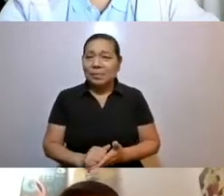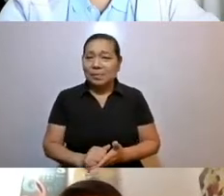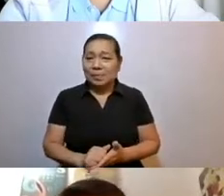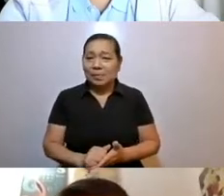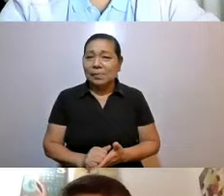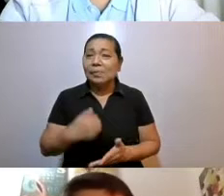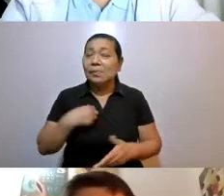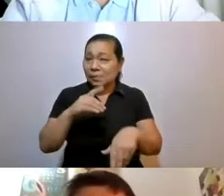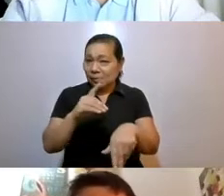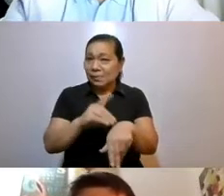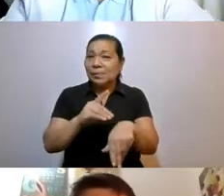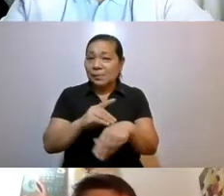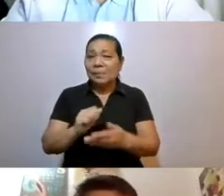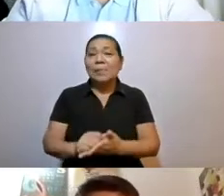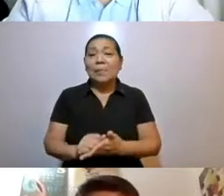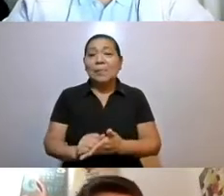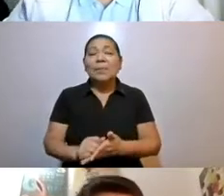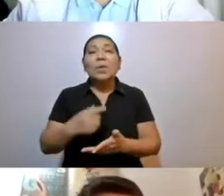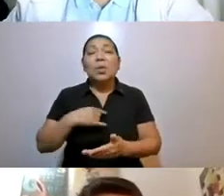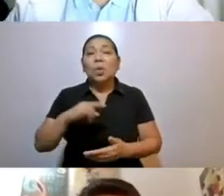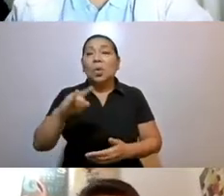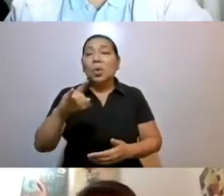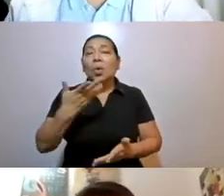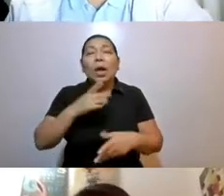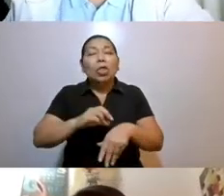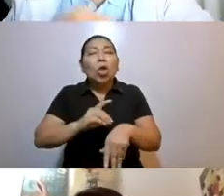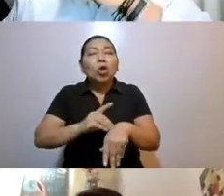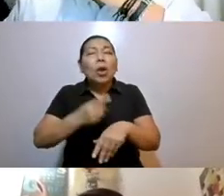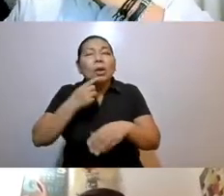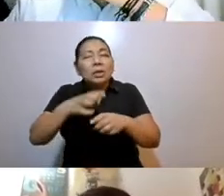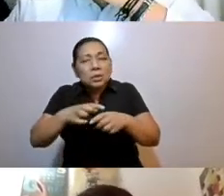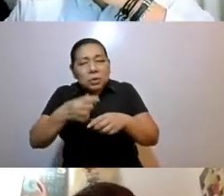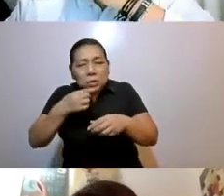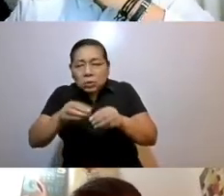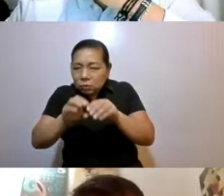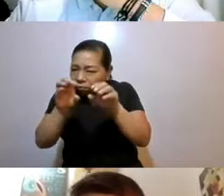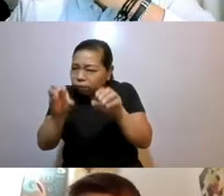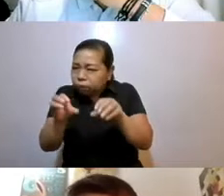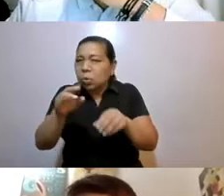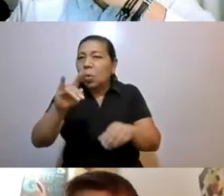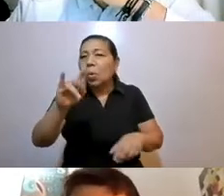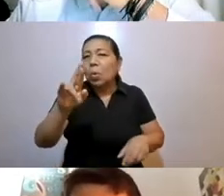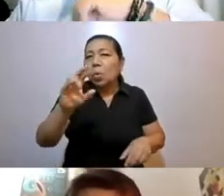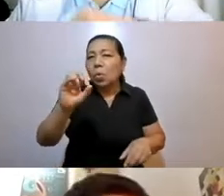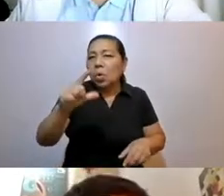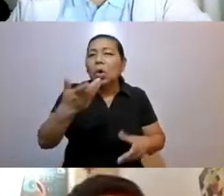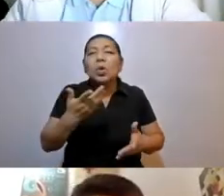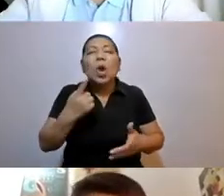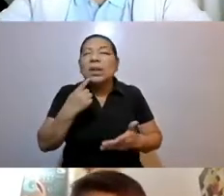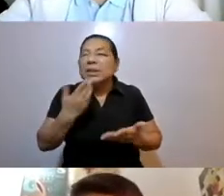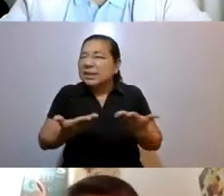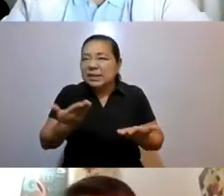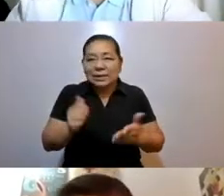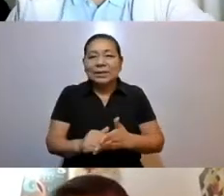yo soy médico urólogo y me dedico a la andrología, que no es